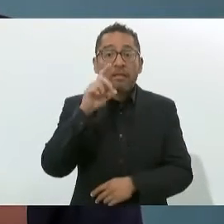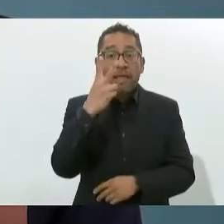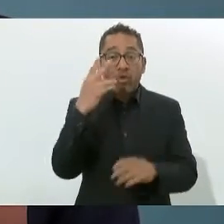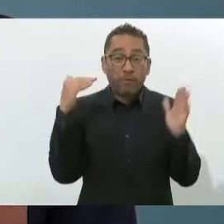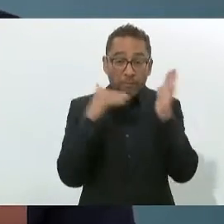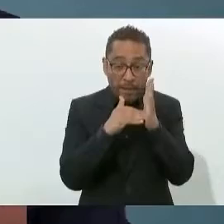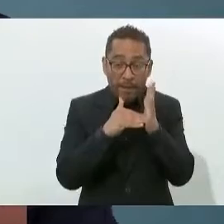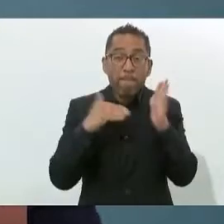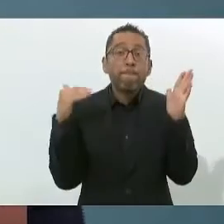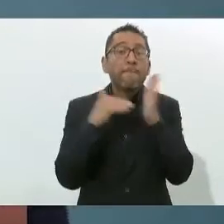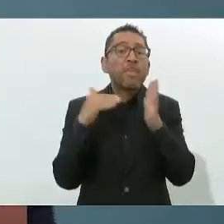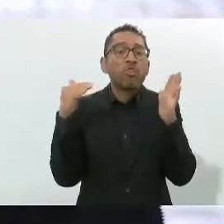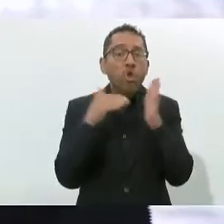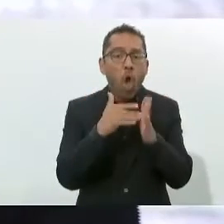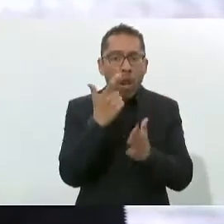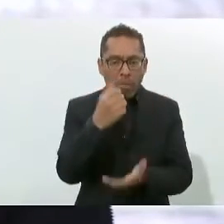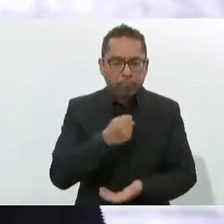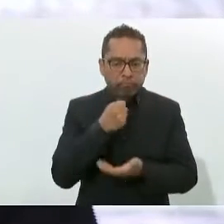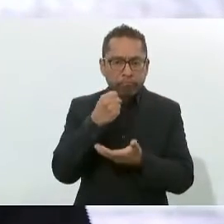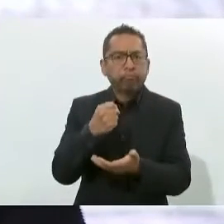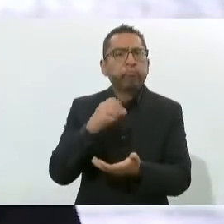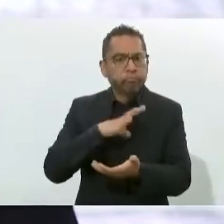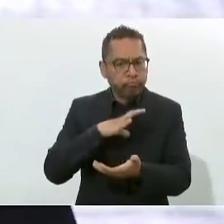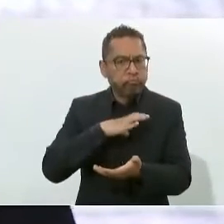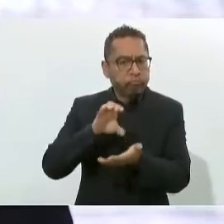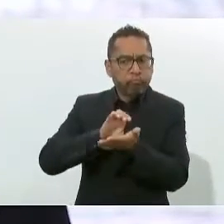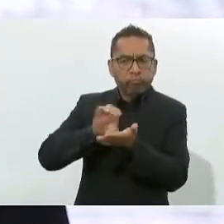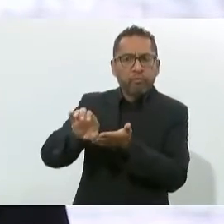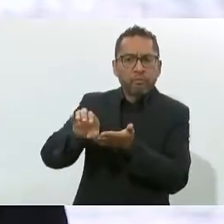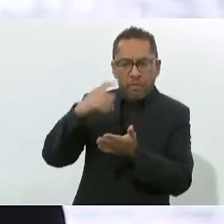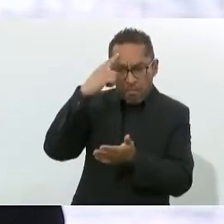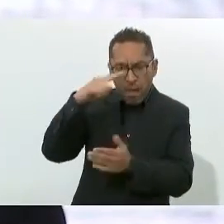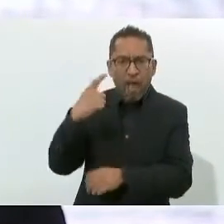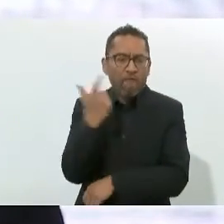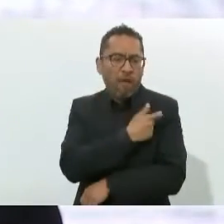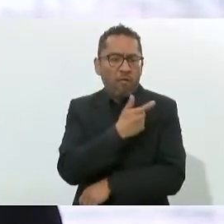32,000 millones de pesos para la compra de las